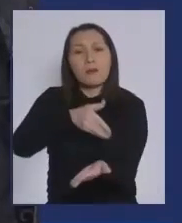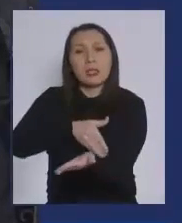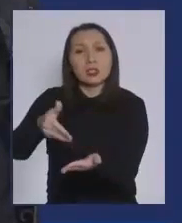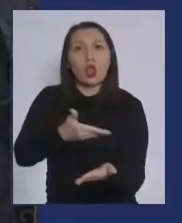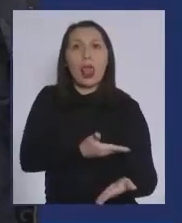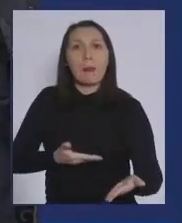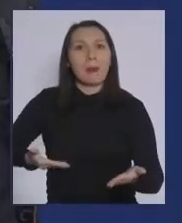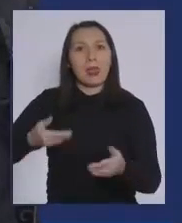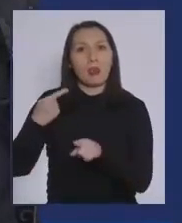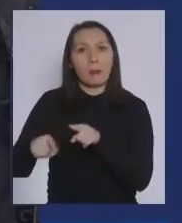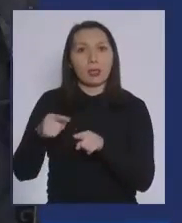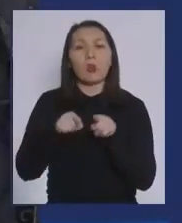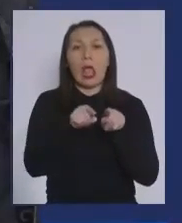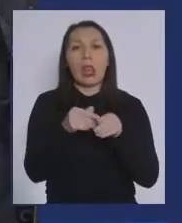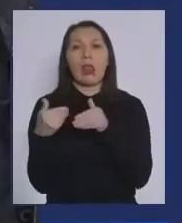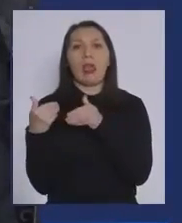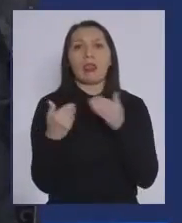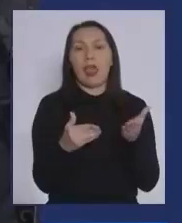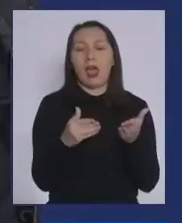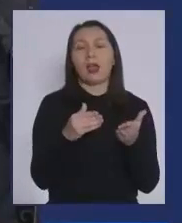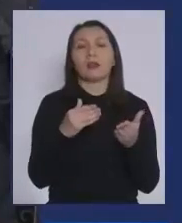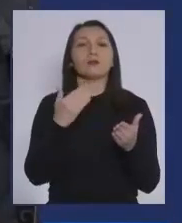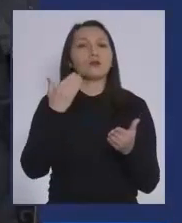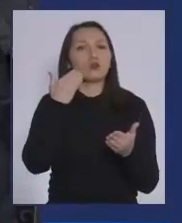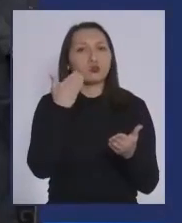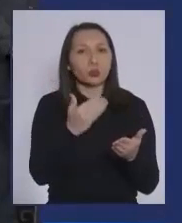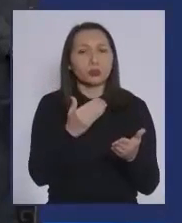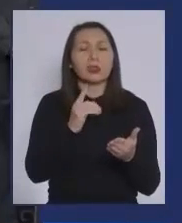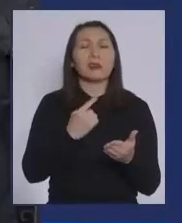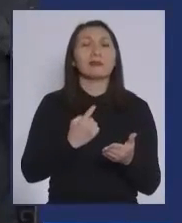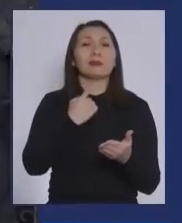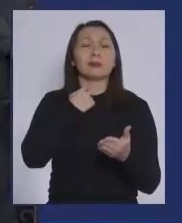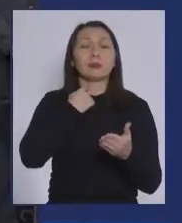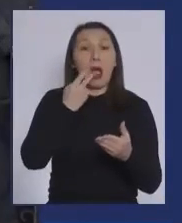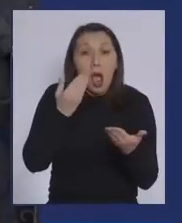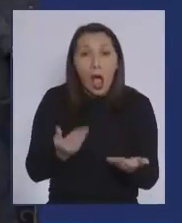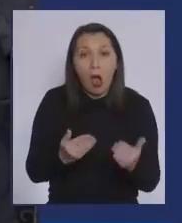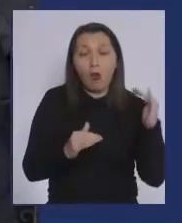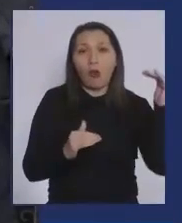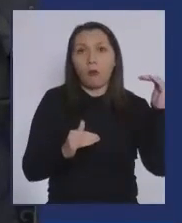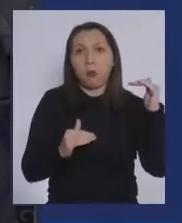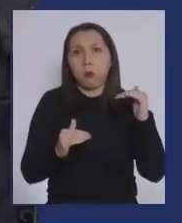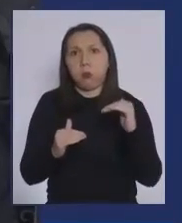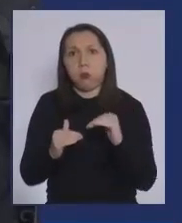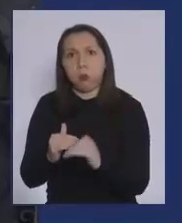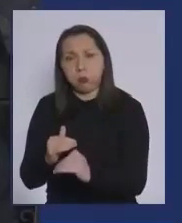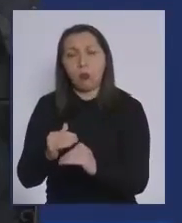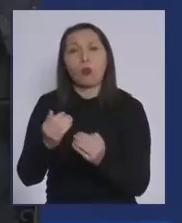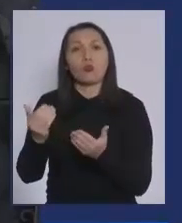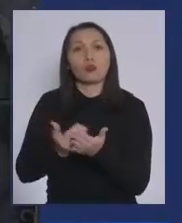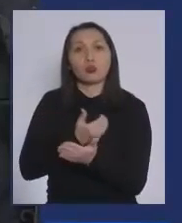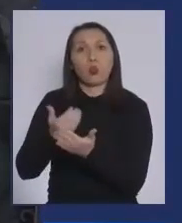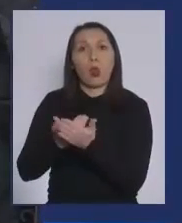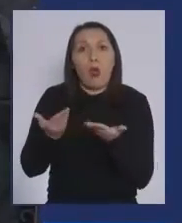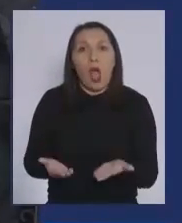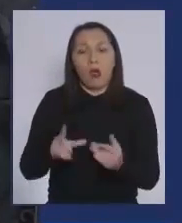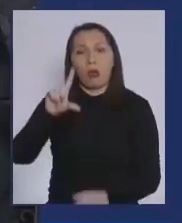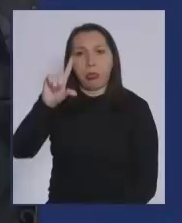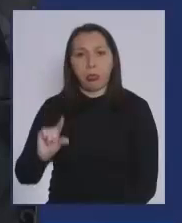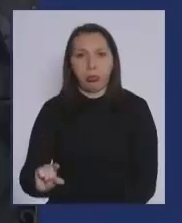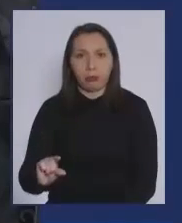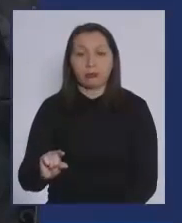de pesos mensuales y que hayan sufrido significativas caídas en esos niveles de ingresos